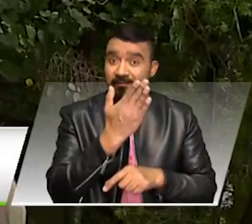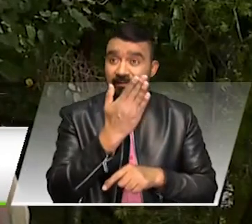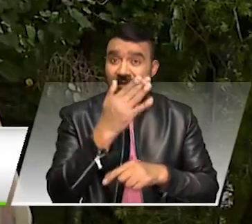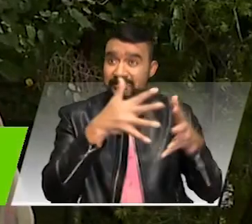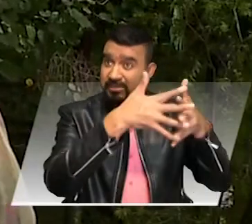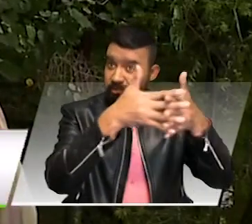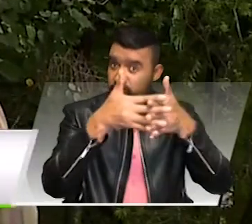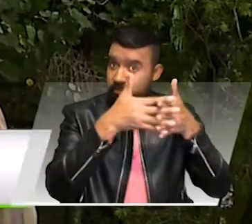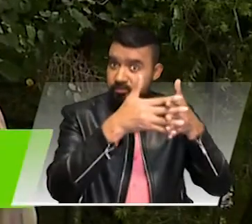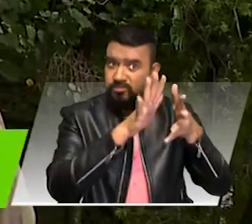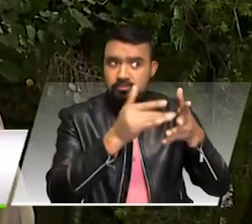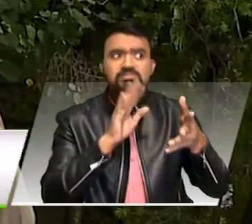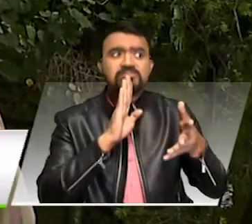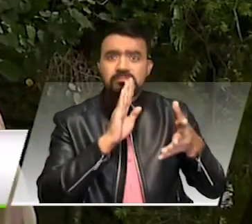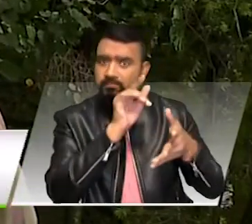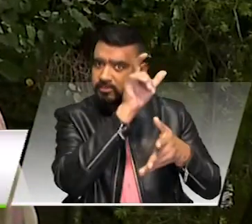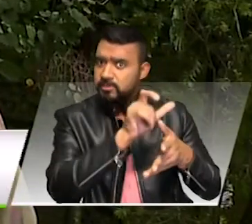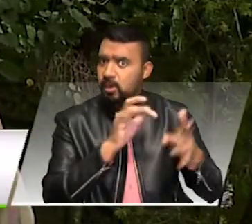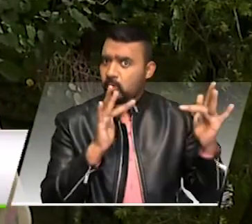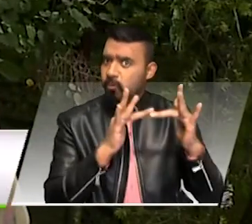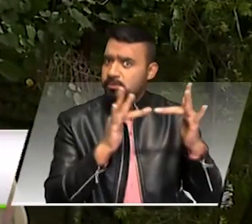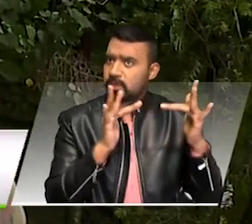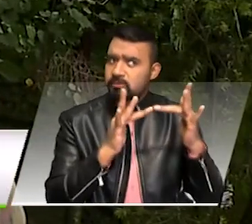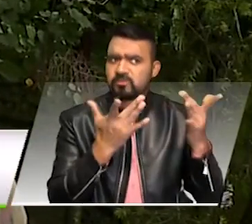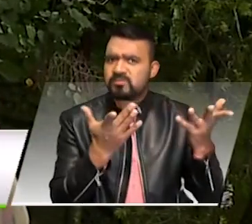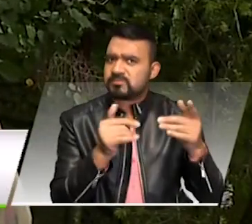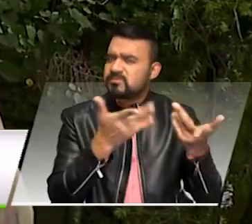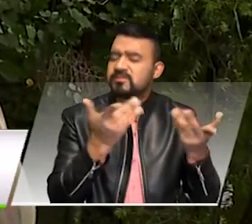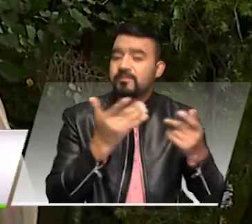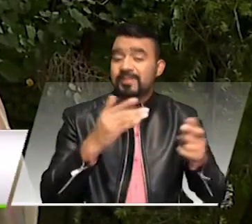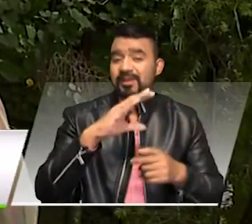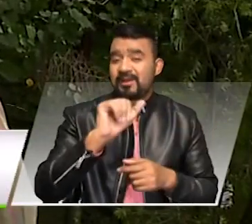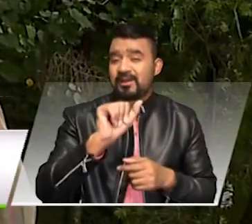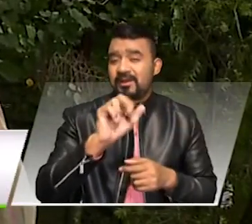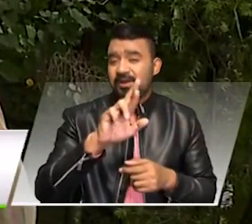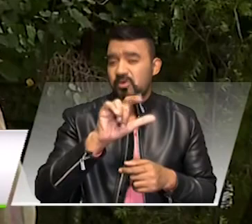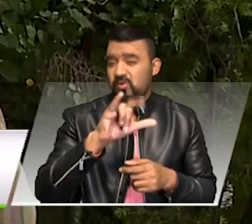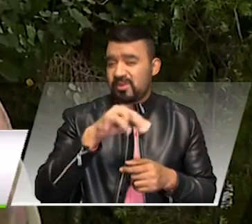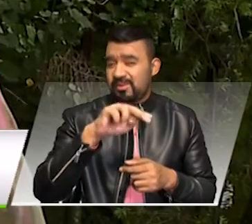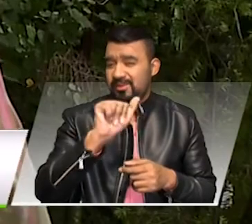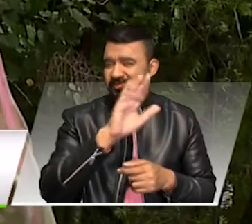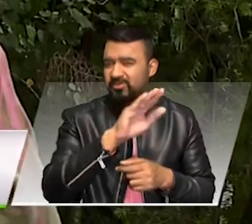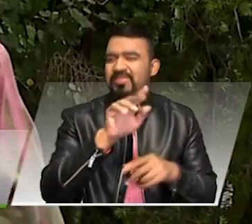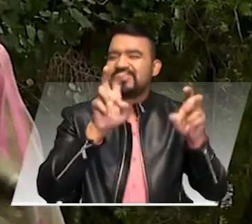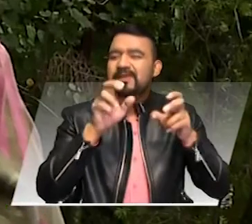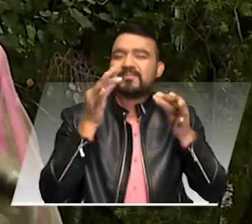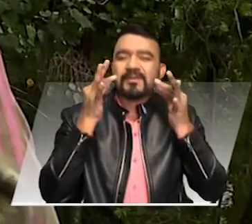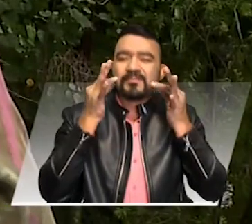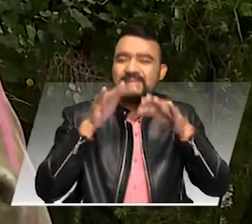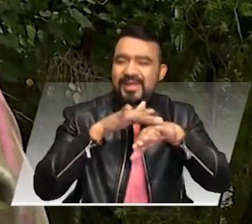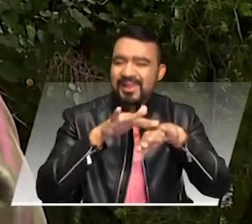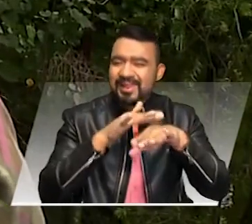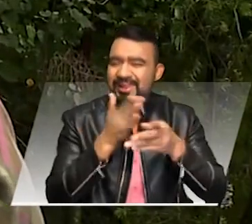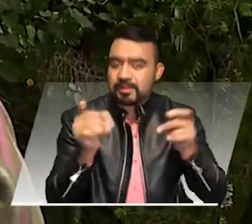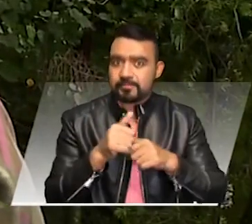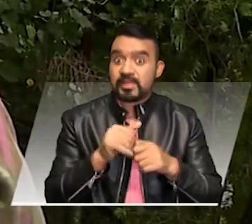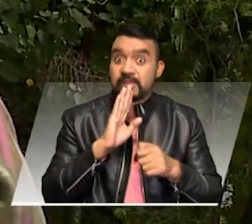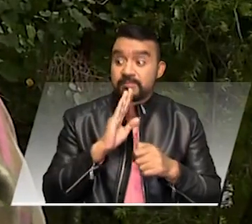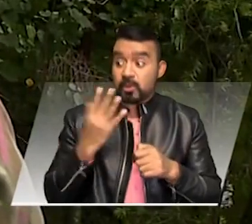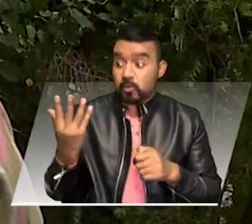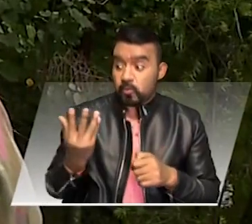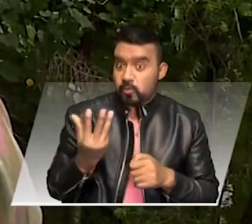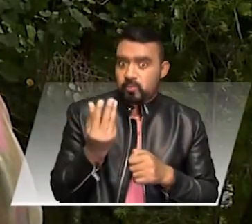dermatólogo norteamericano trabaja en carolina del sur y nos dijo a mis residentes nidos de aves residentes de la